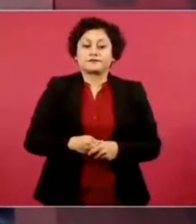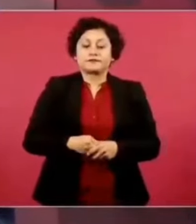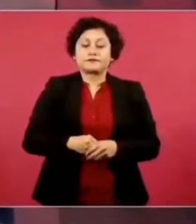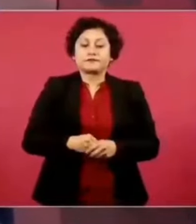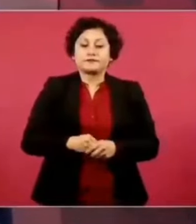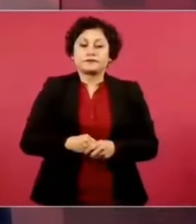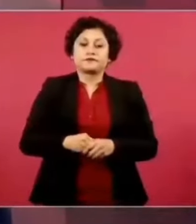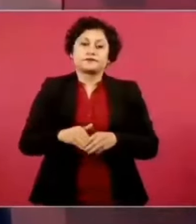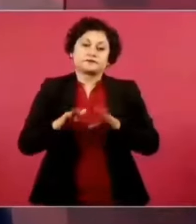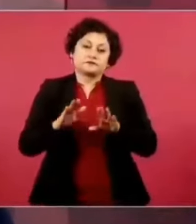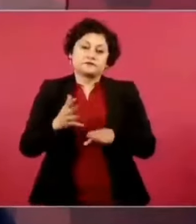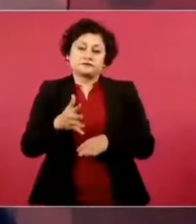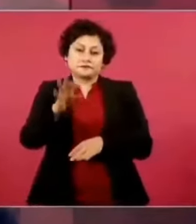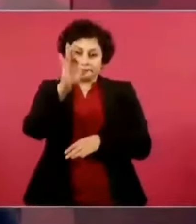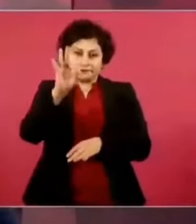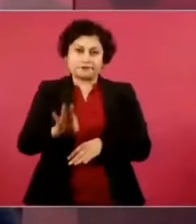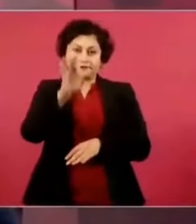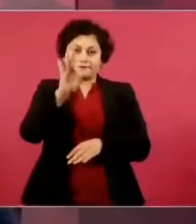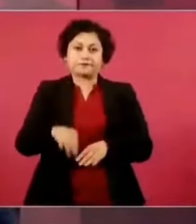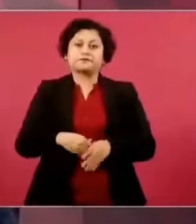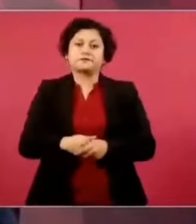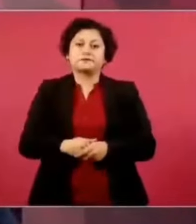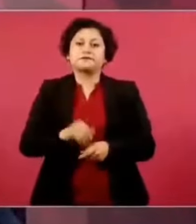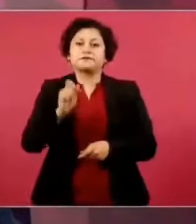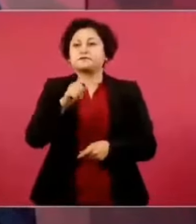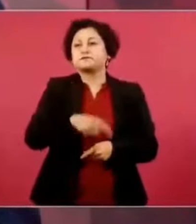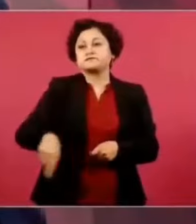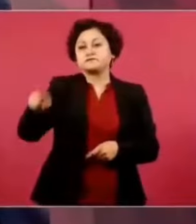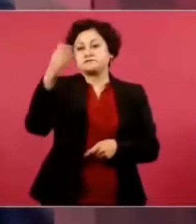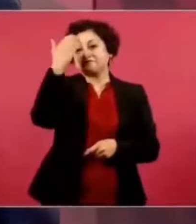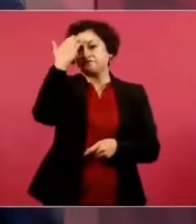Es el porcentaje. Se desconocía.